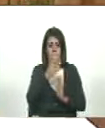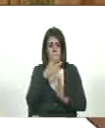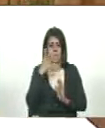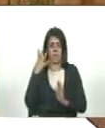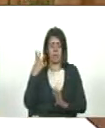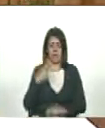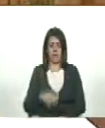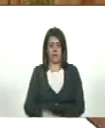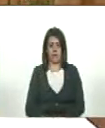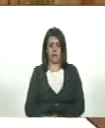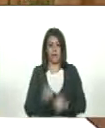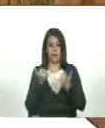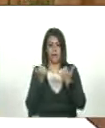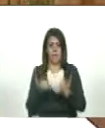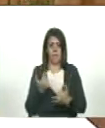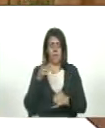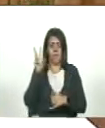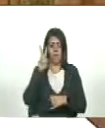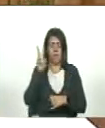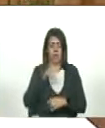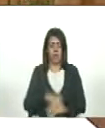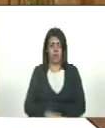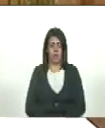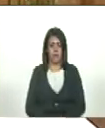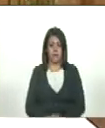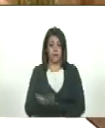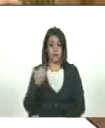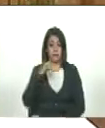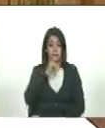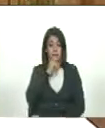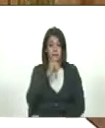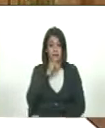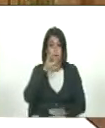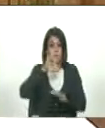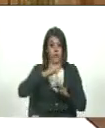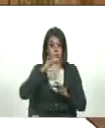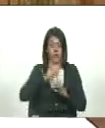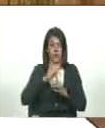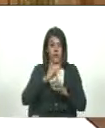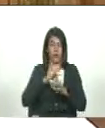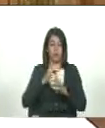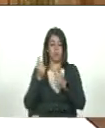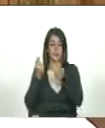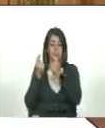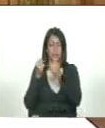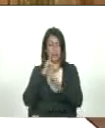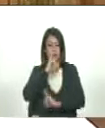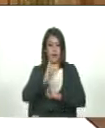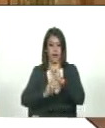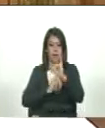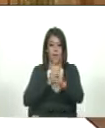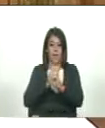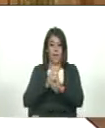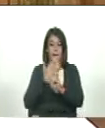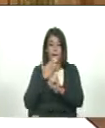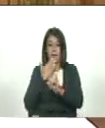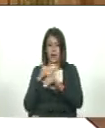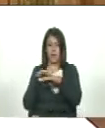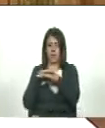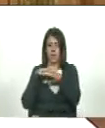2024. Ya Venezuela, según la fuente del Fondo Monetario Internacional, pido excusas por traer esa